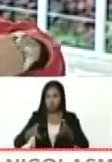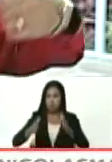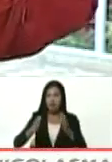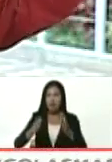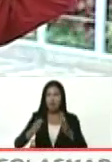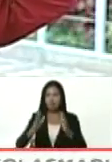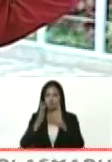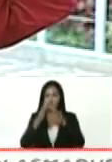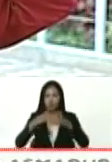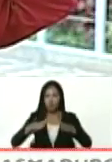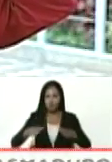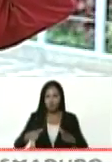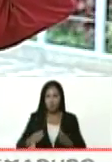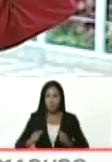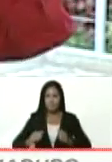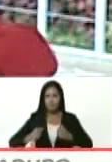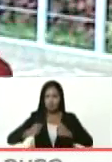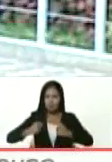esbelto,